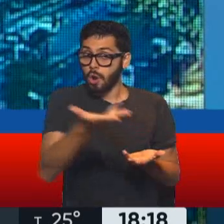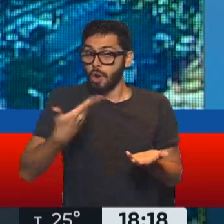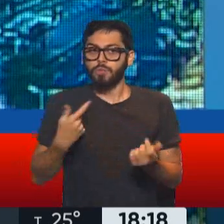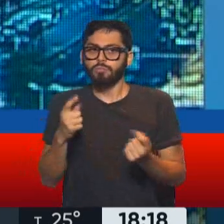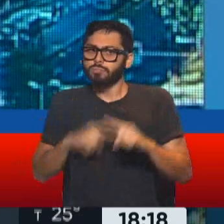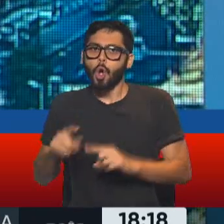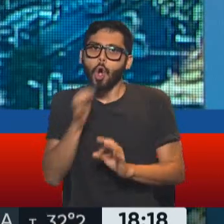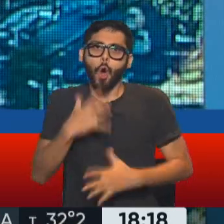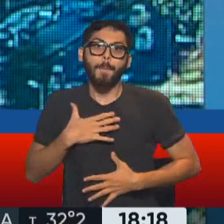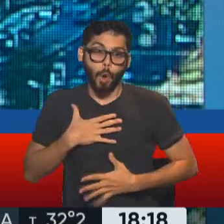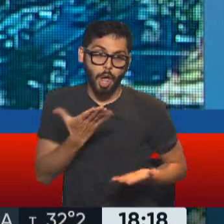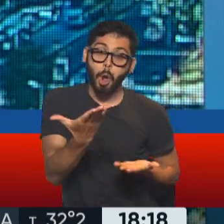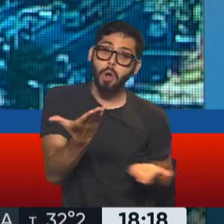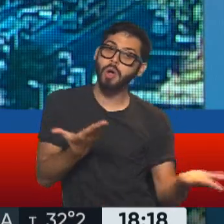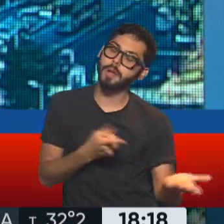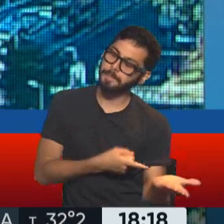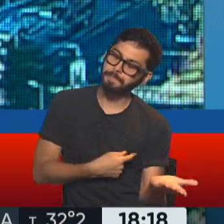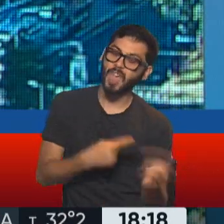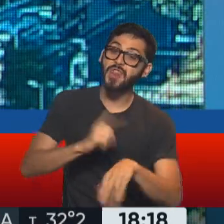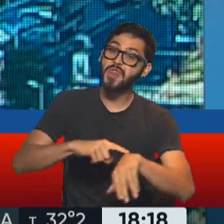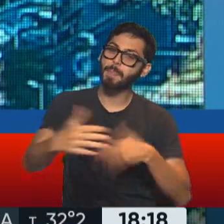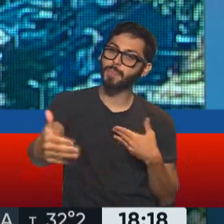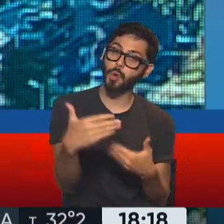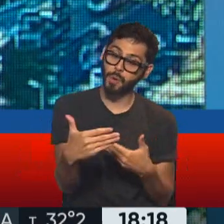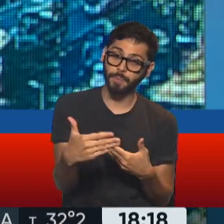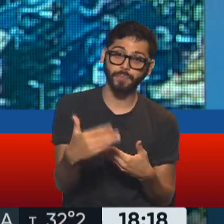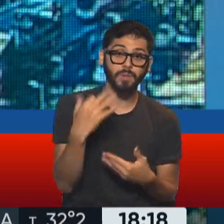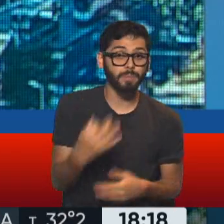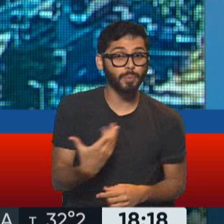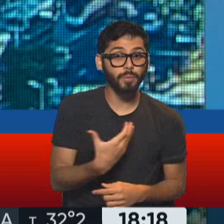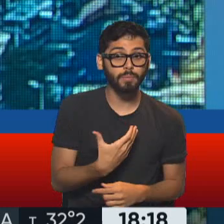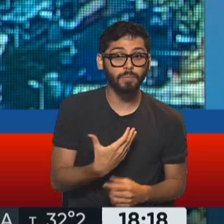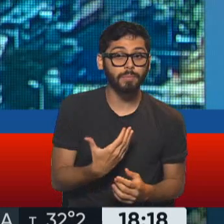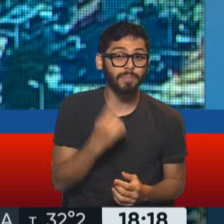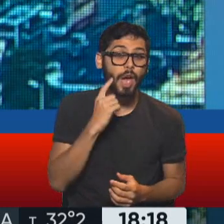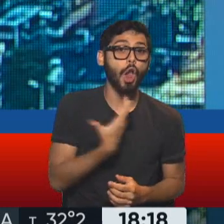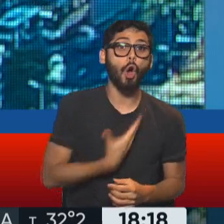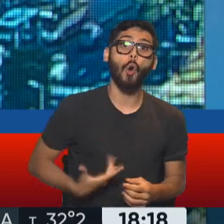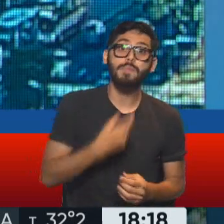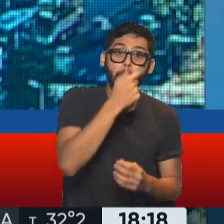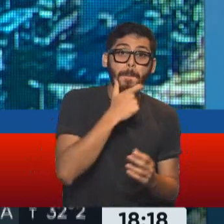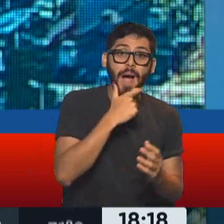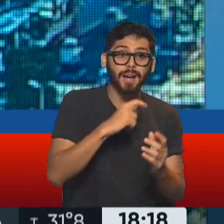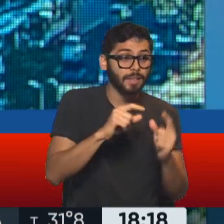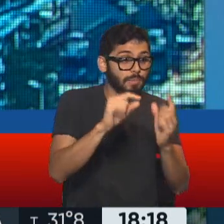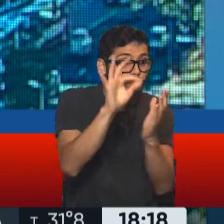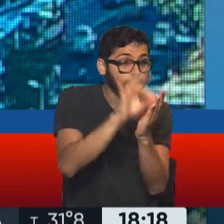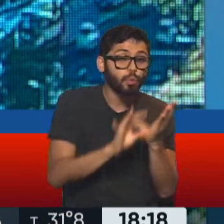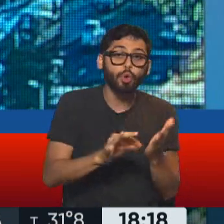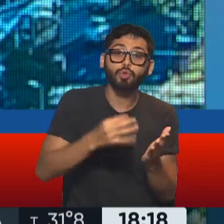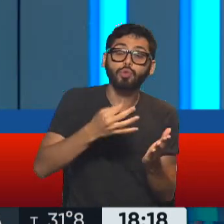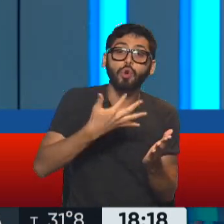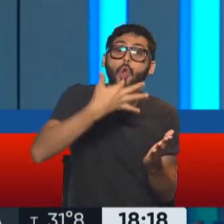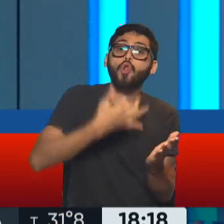Rulo es central. Esas revisiones son políticas. De hecho, el gobierno de Mauricio Macri no cumplió ni una de los números. O sea, no es que viene el